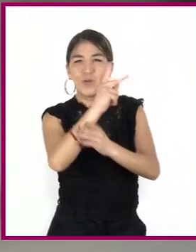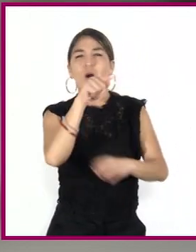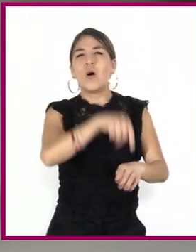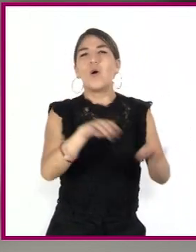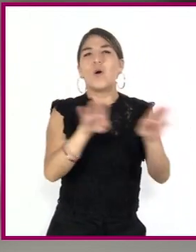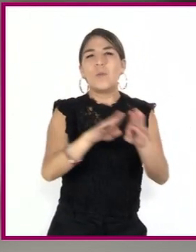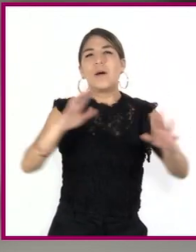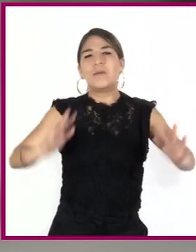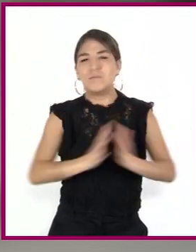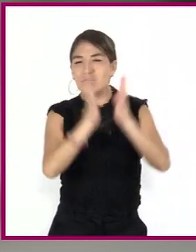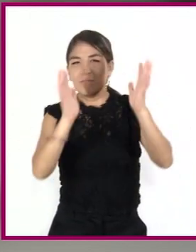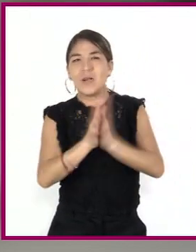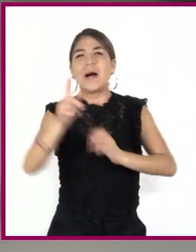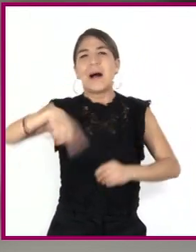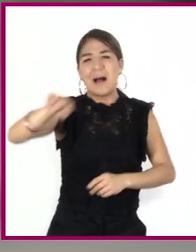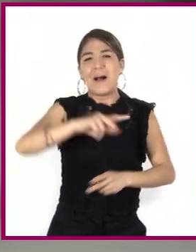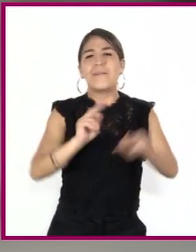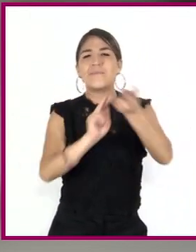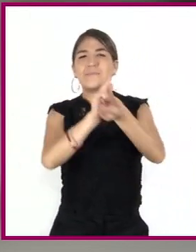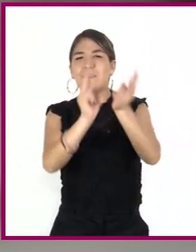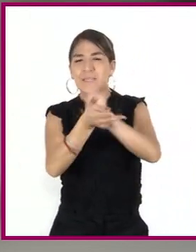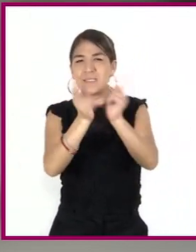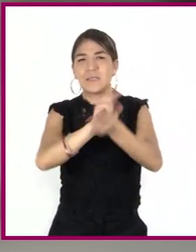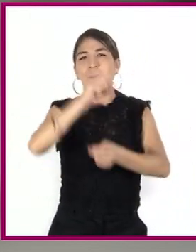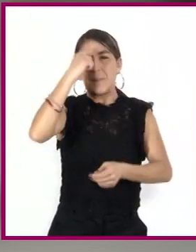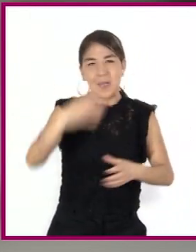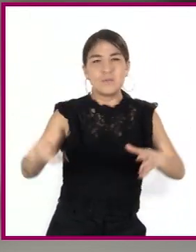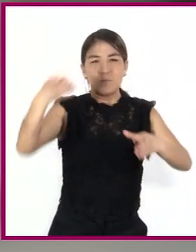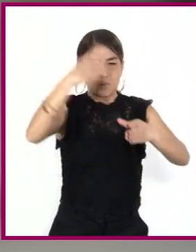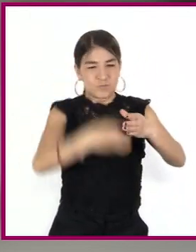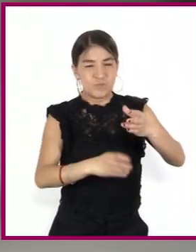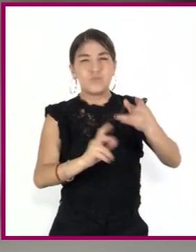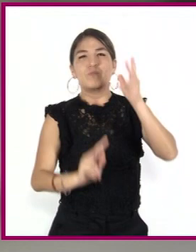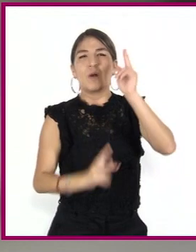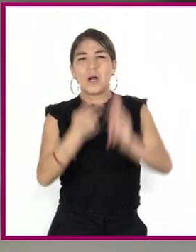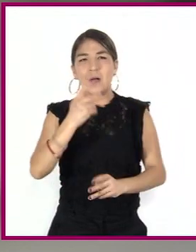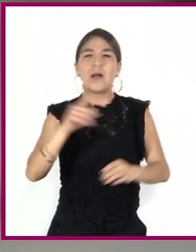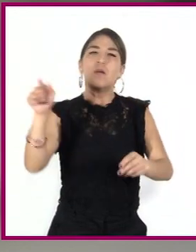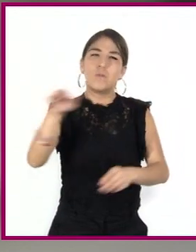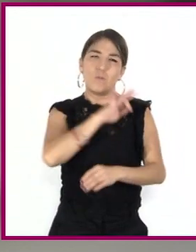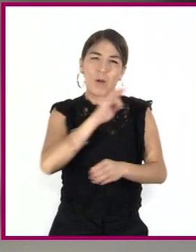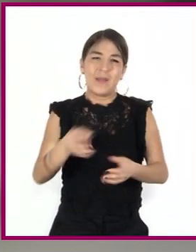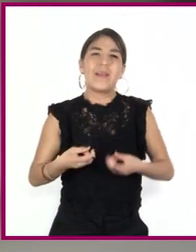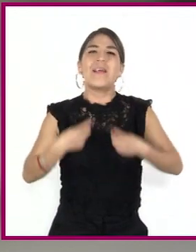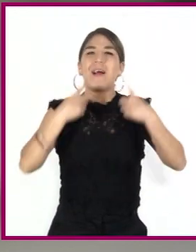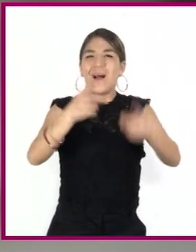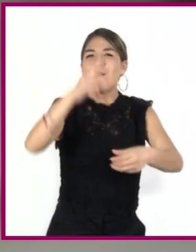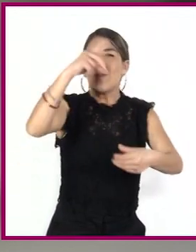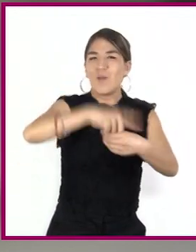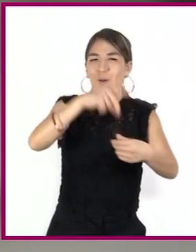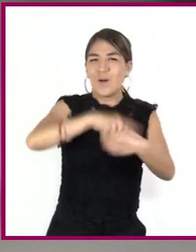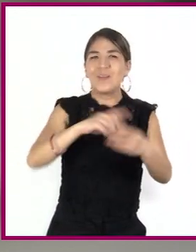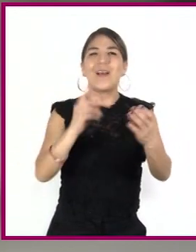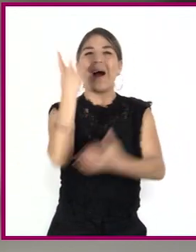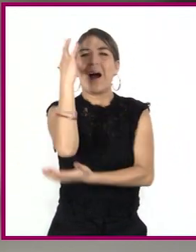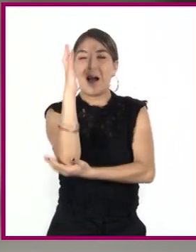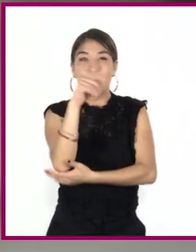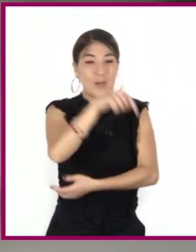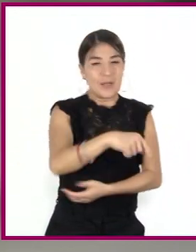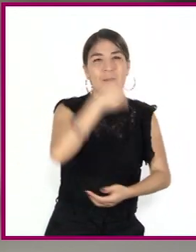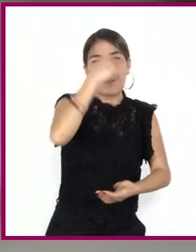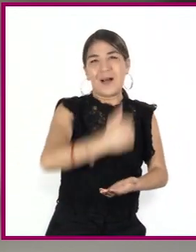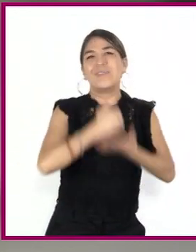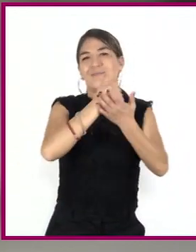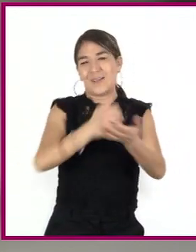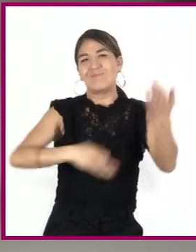que participen nuestros vecinos y vecinas, así como también que donen un árbol. Con esta alternativa se ayuda de manera